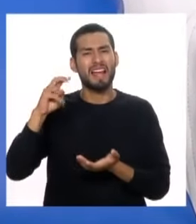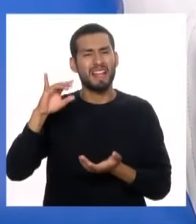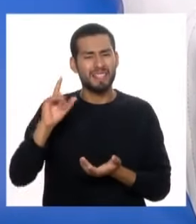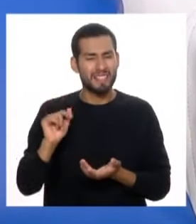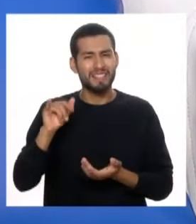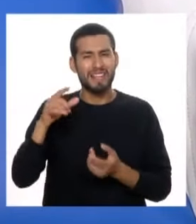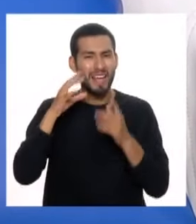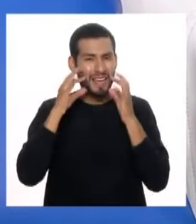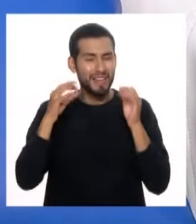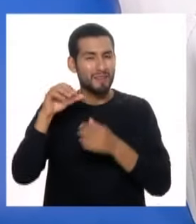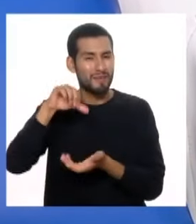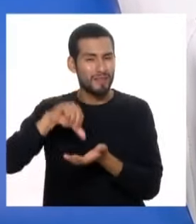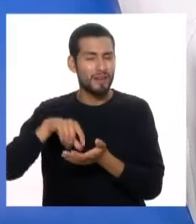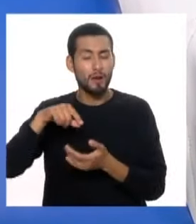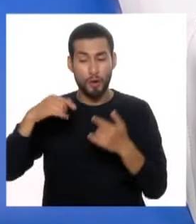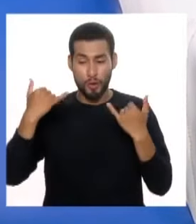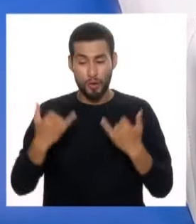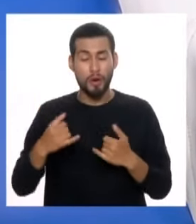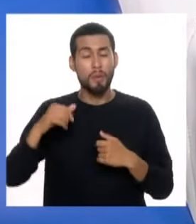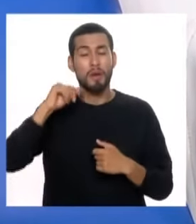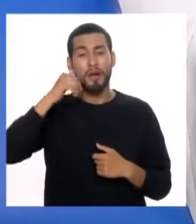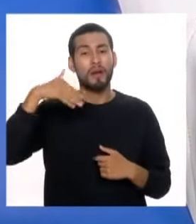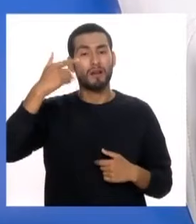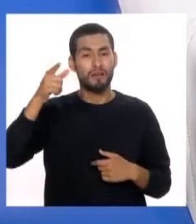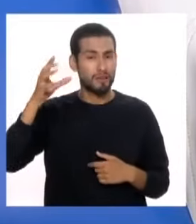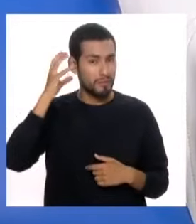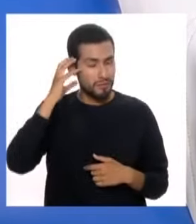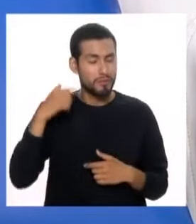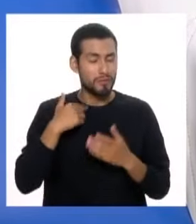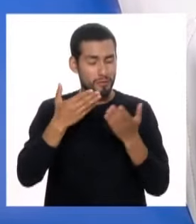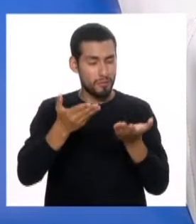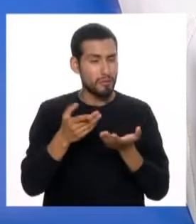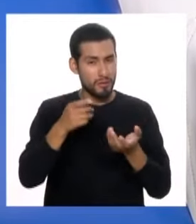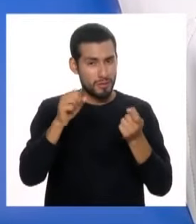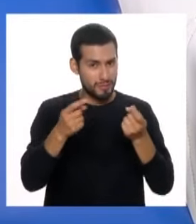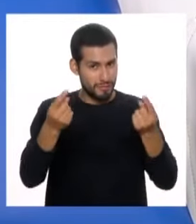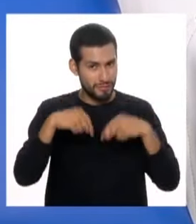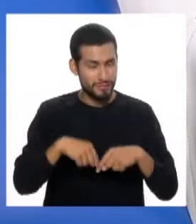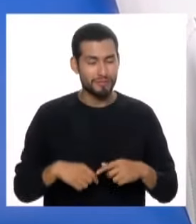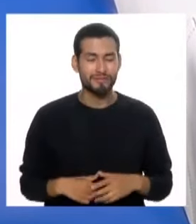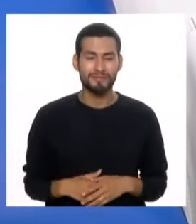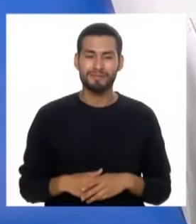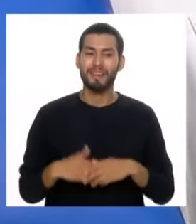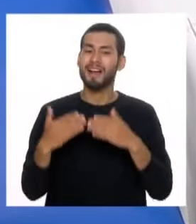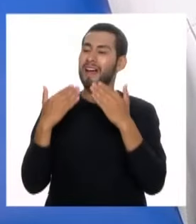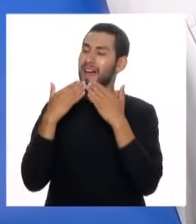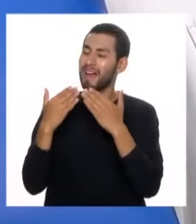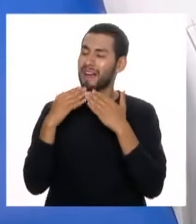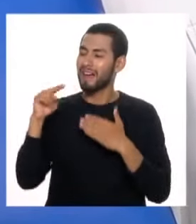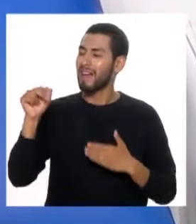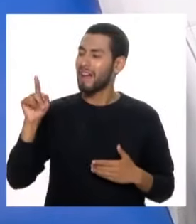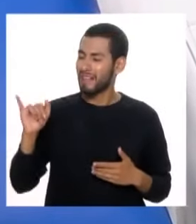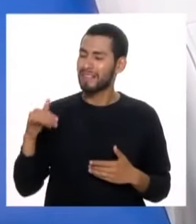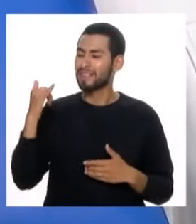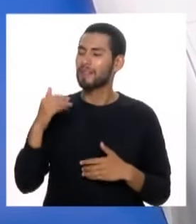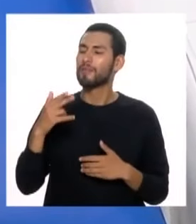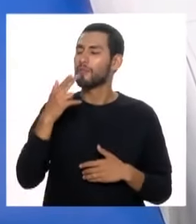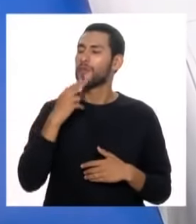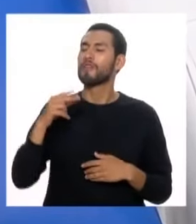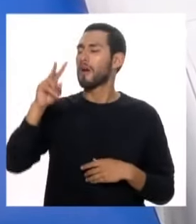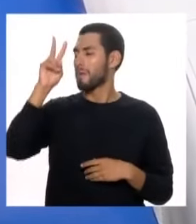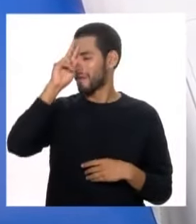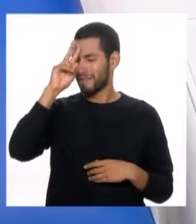mañana y pasado, rescatando el dulce peruano. Los invito a todos a que nos acompañen. Bueno, gracias a Nati Echevarría y a Dulce